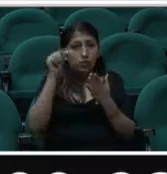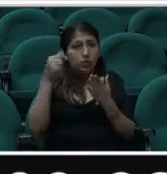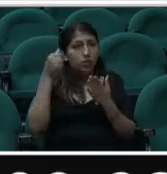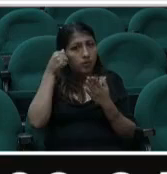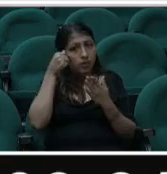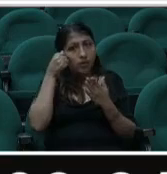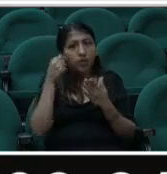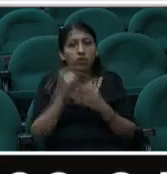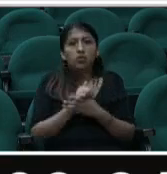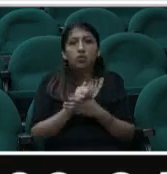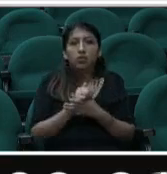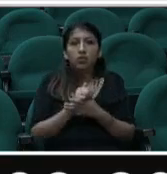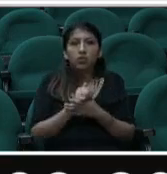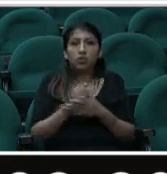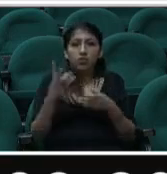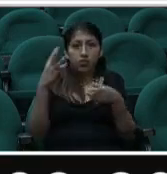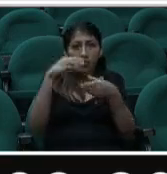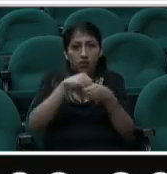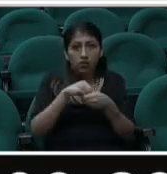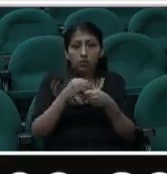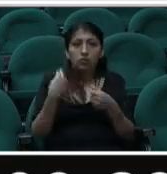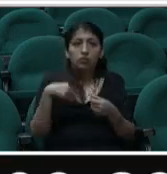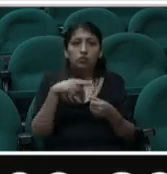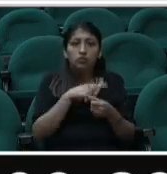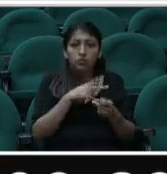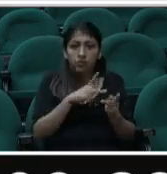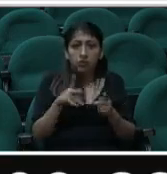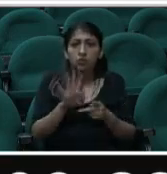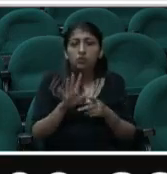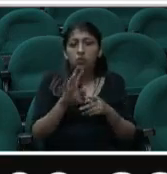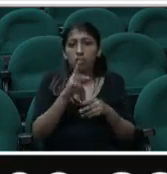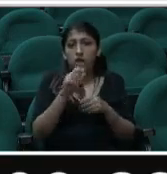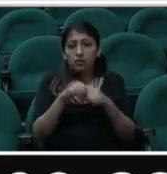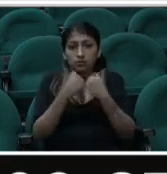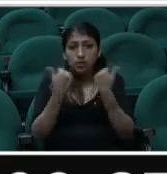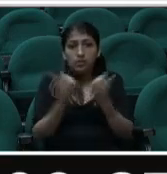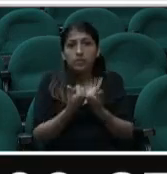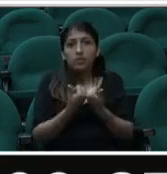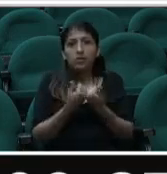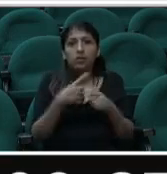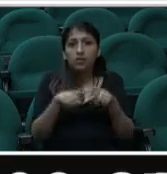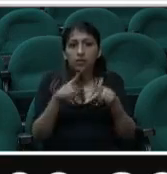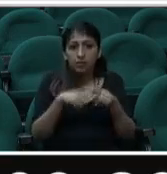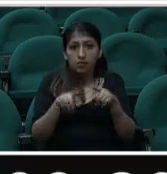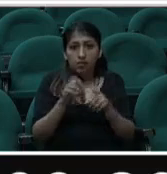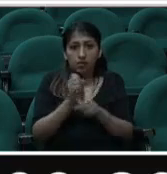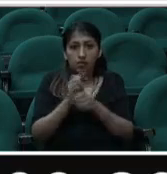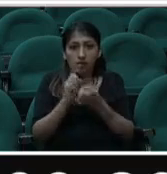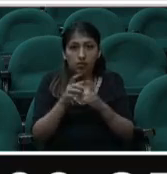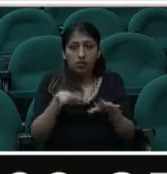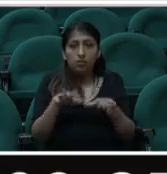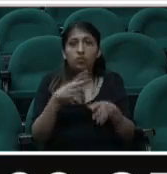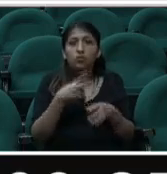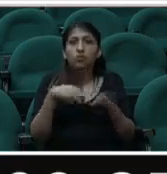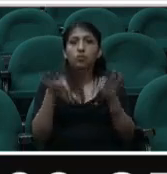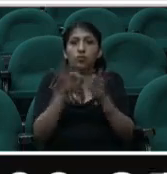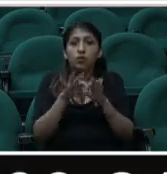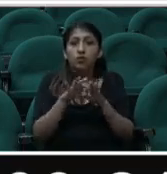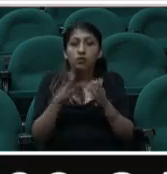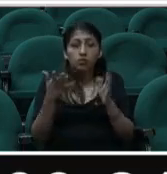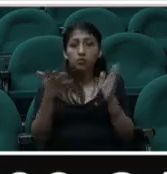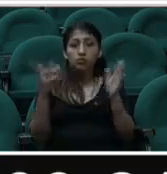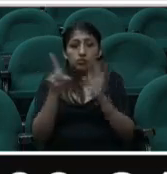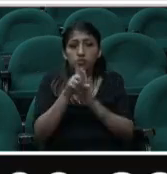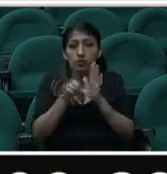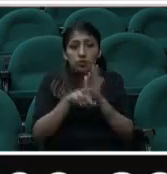en este caso como está ahora dentro de lo que nosotros pues planteamos desde la asamblea nacional podemos impulsar diversas reformas pero yo considero que muchas leyes ya